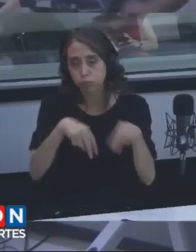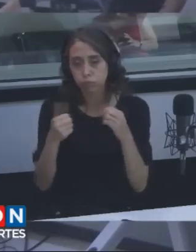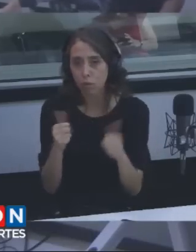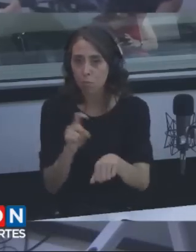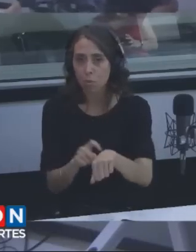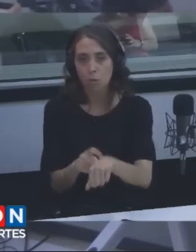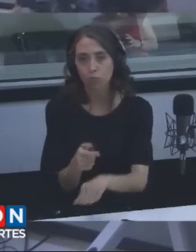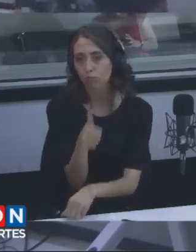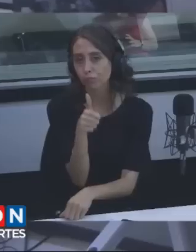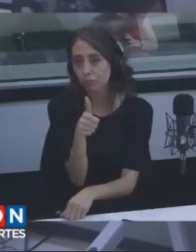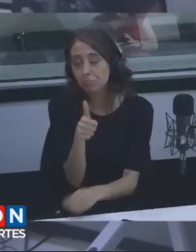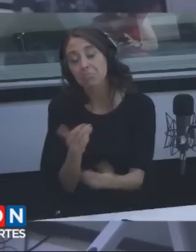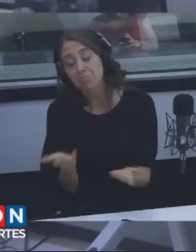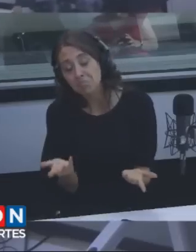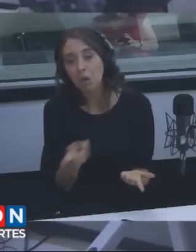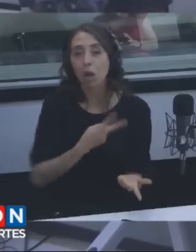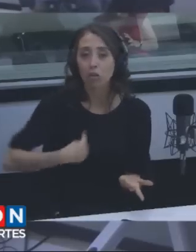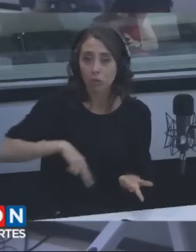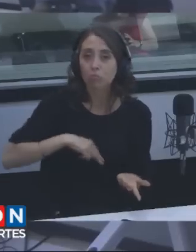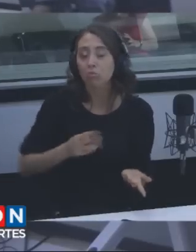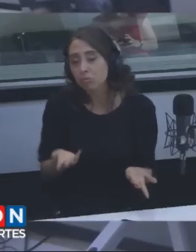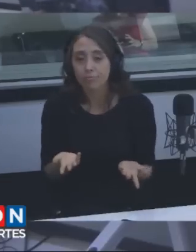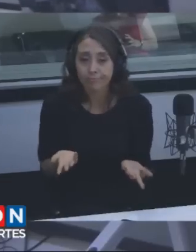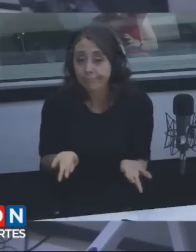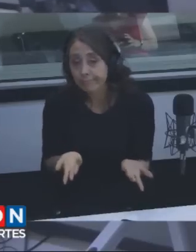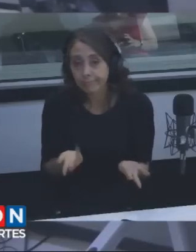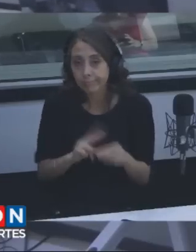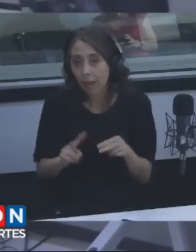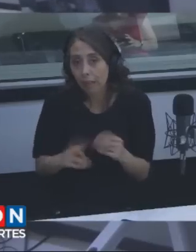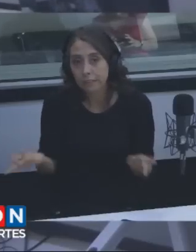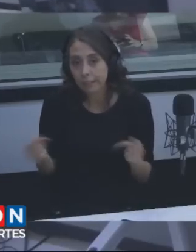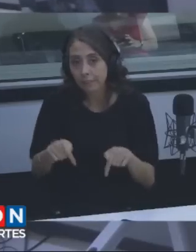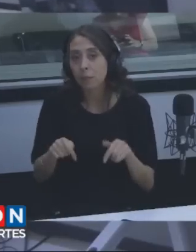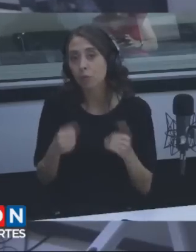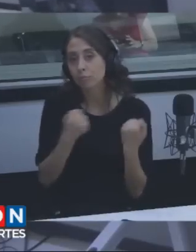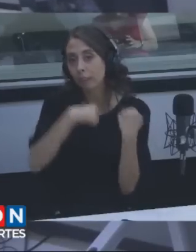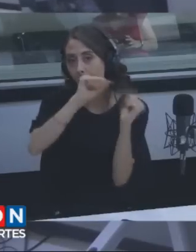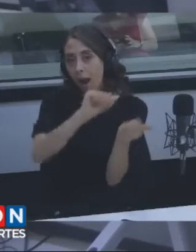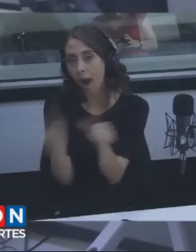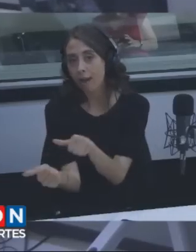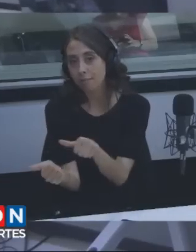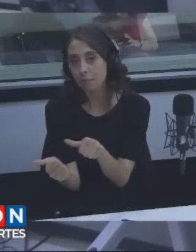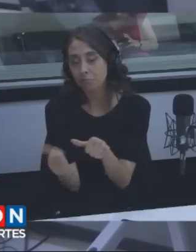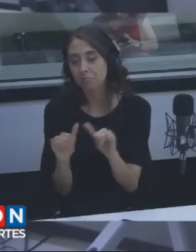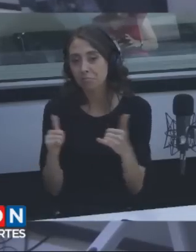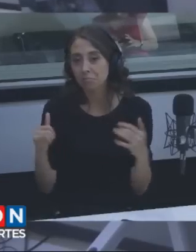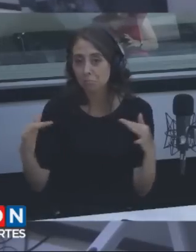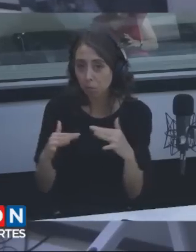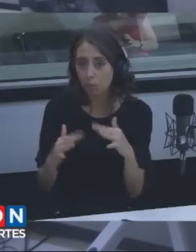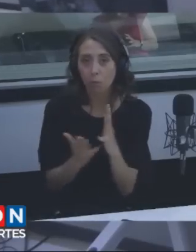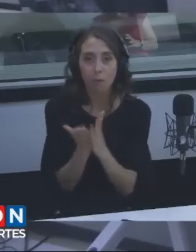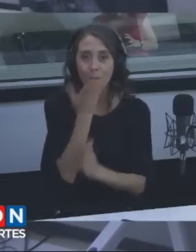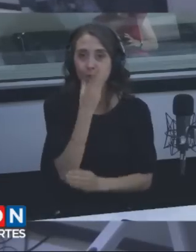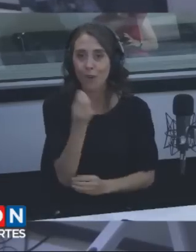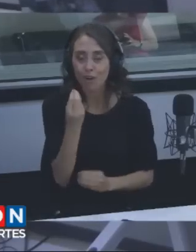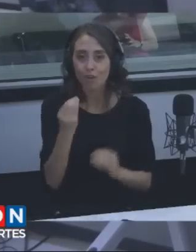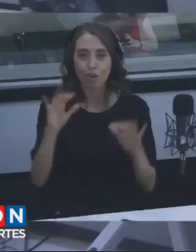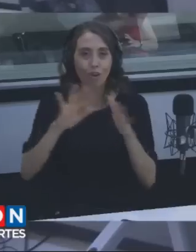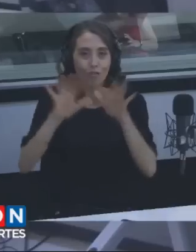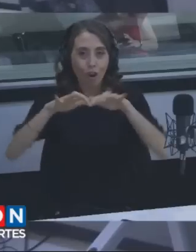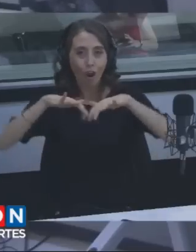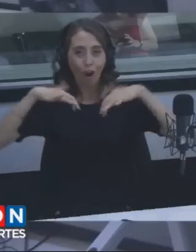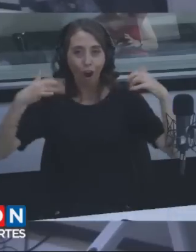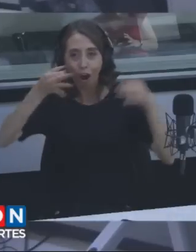bárbaro. Pero bueno, nosotros tenemos que hacer lo que vinimos a hacer hoy, que es ganar. El partido comenzó muy lindo para el espectáculo, para la